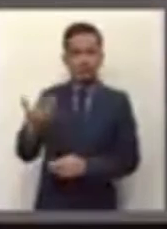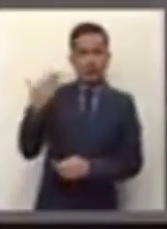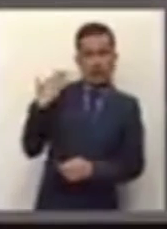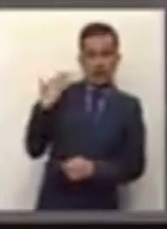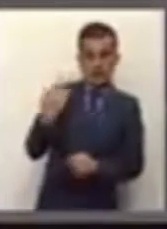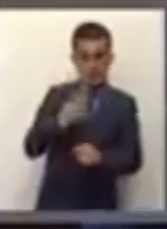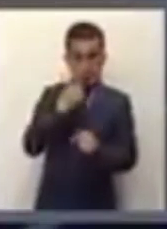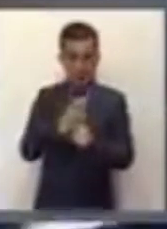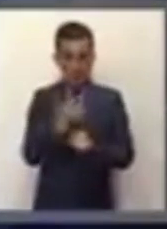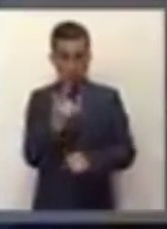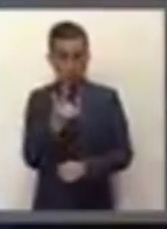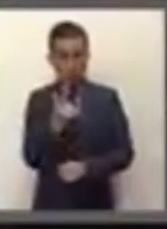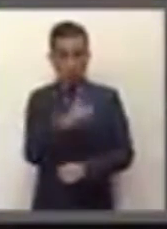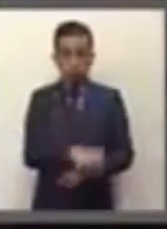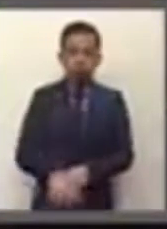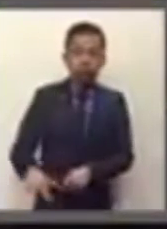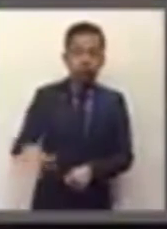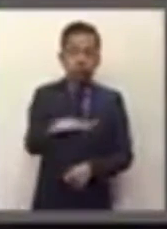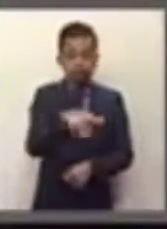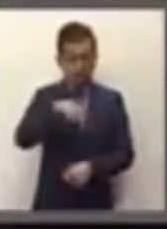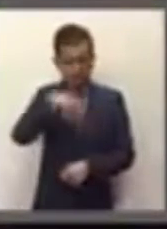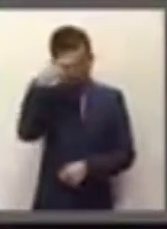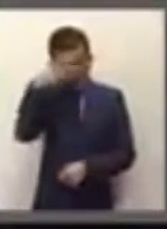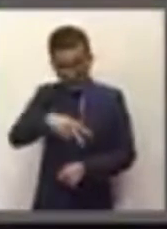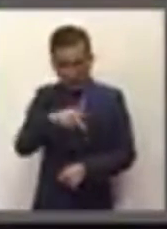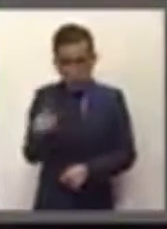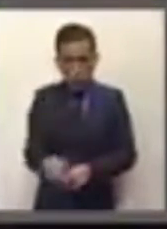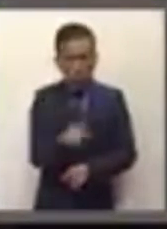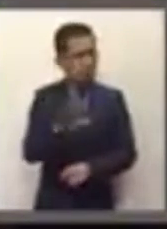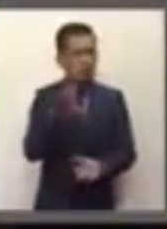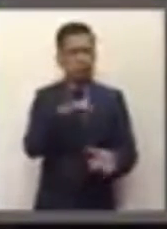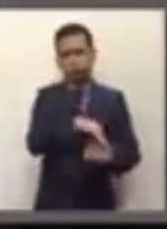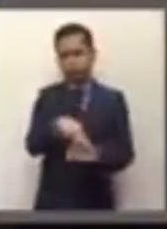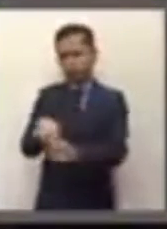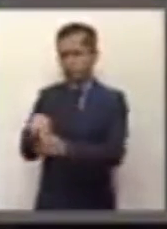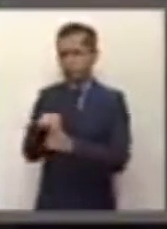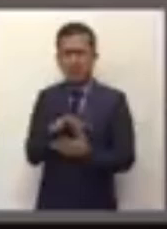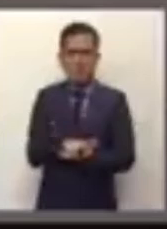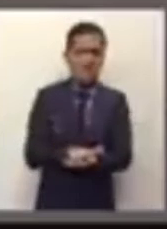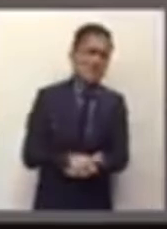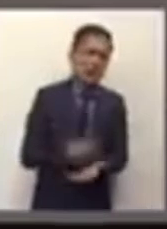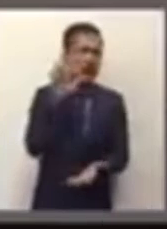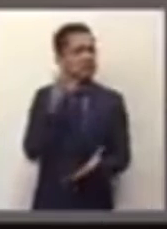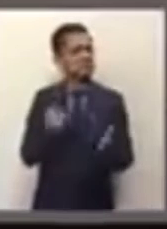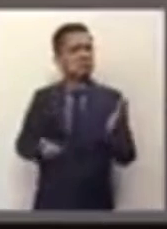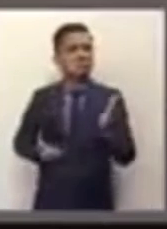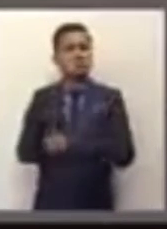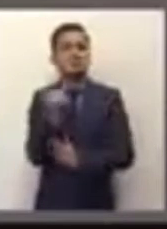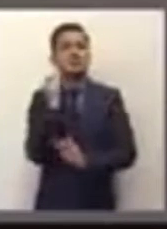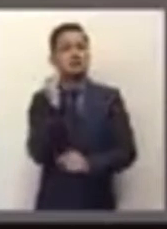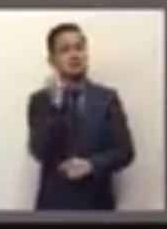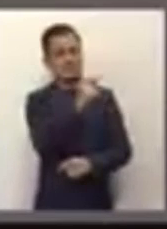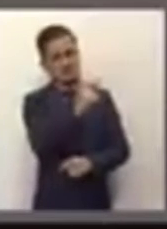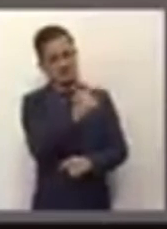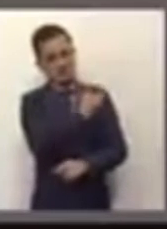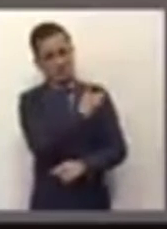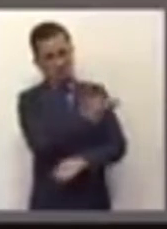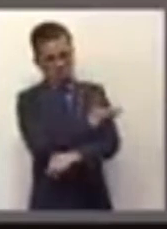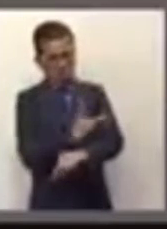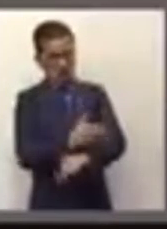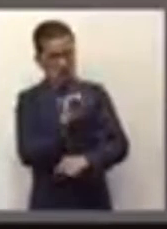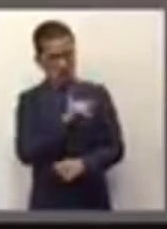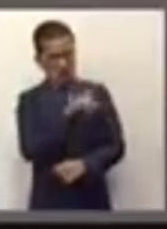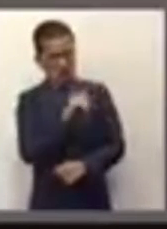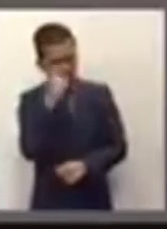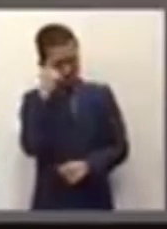de México eligió de manera contundente al compañero presidente electo para encabezar los rumbos del país.